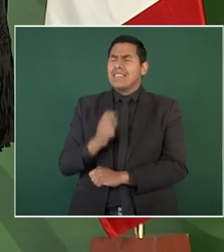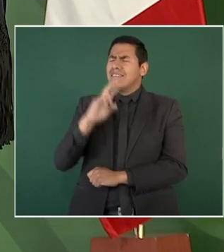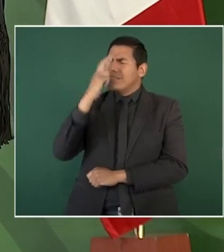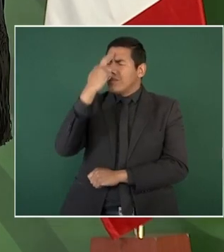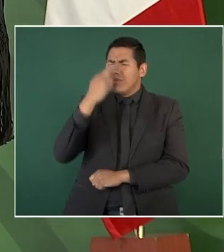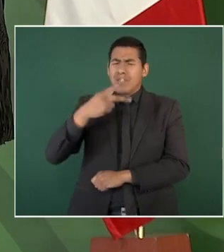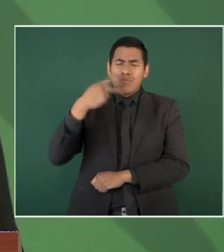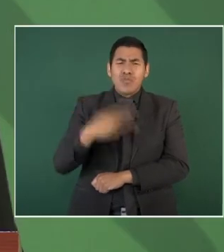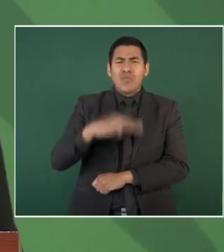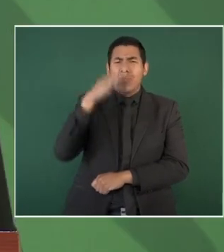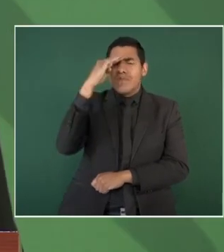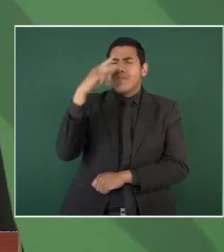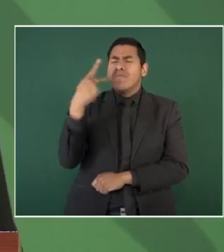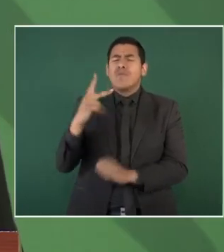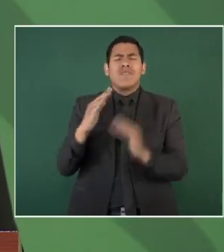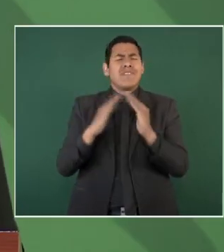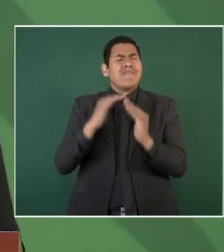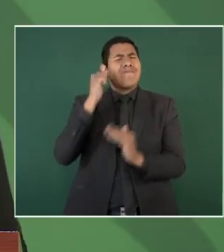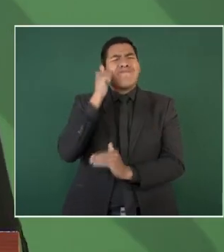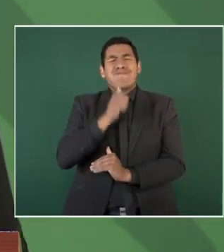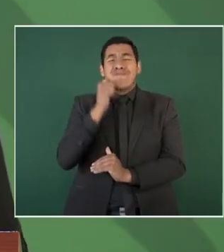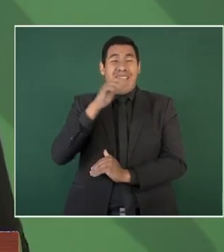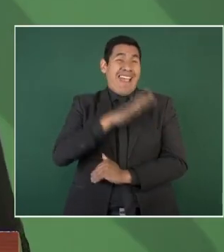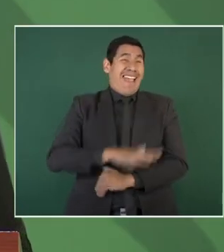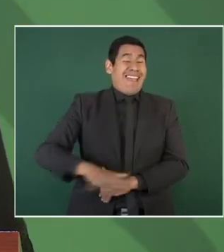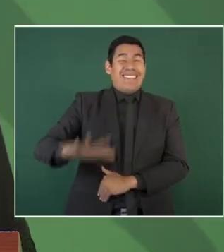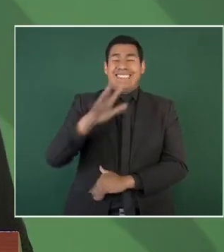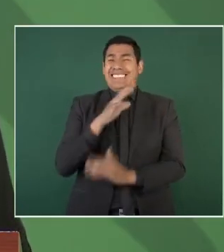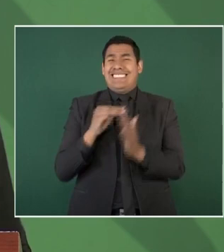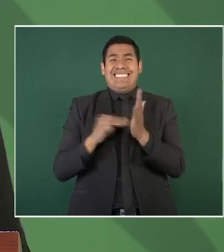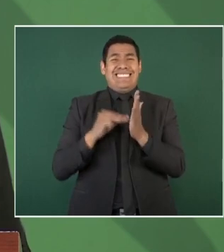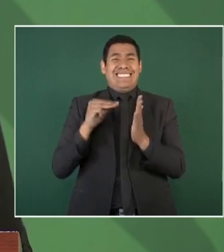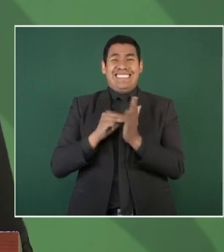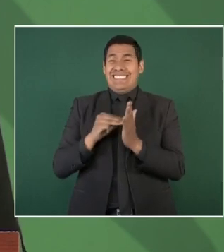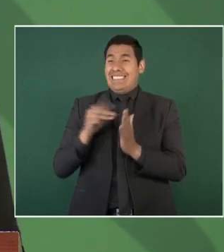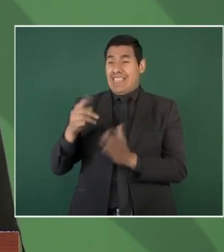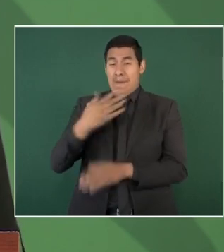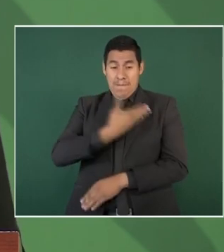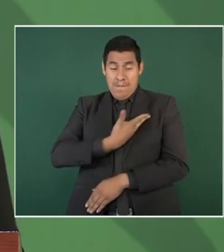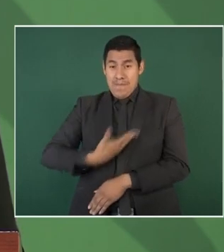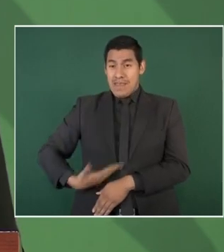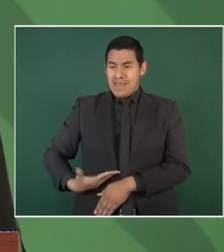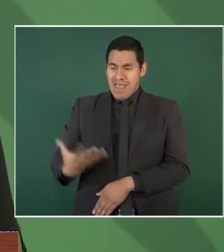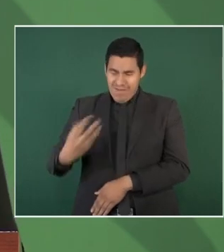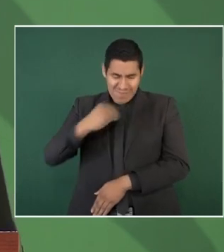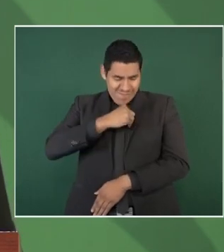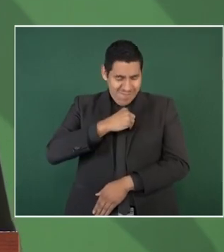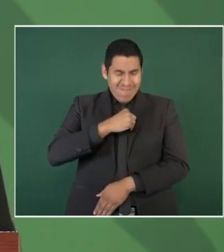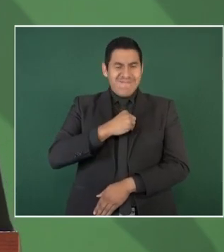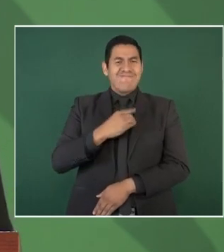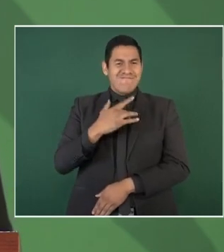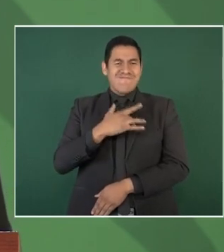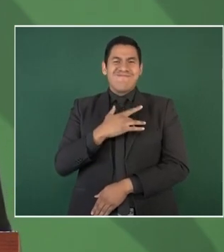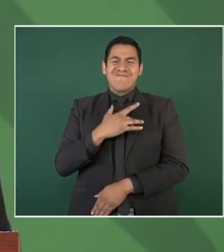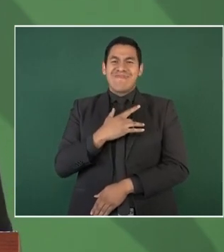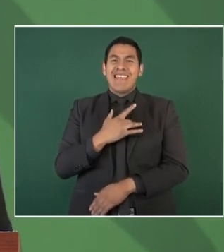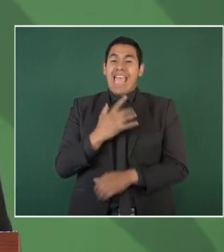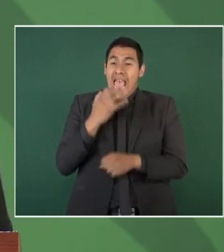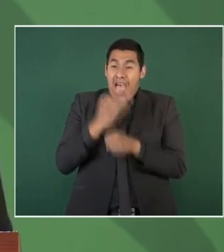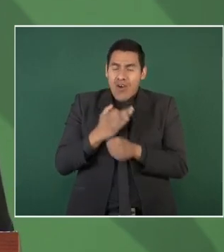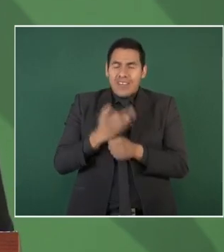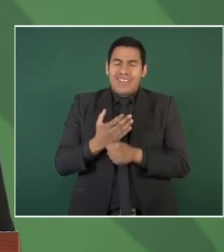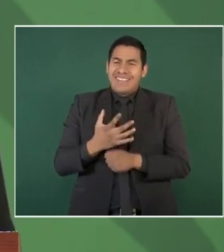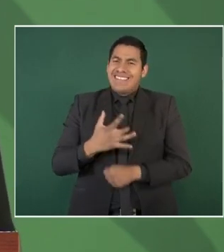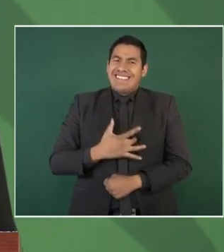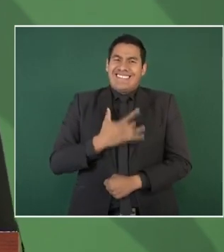casa, pues somos miles los cachanillas quienes lo llevamos en nuestro corazón. Hoy nos complace recibirlo